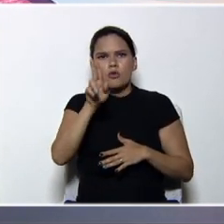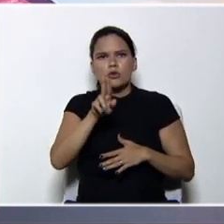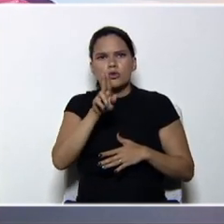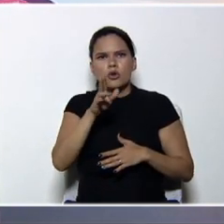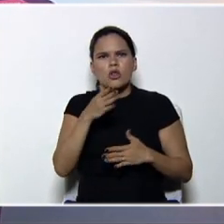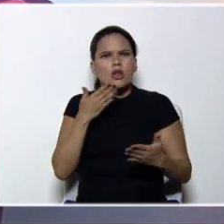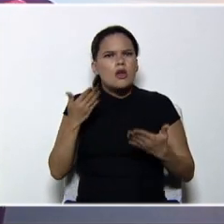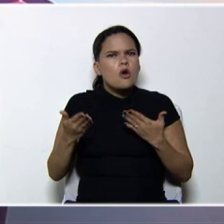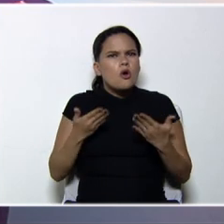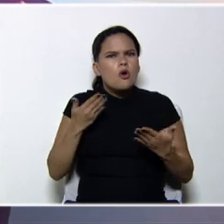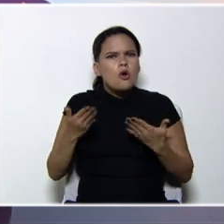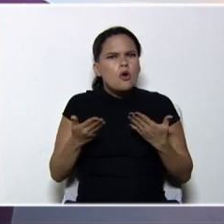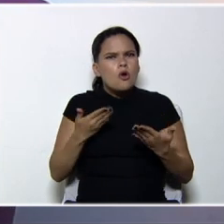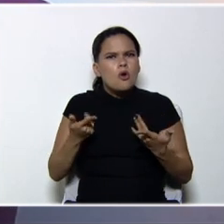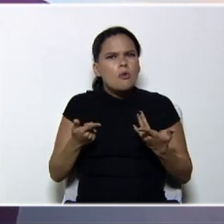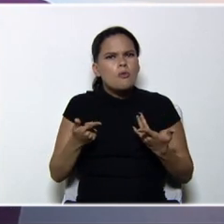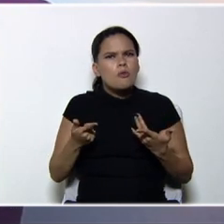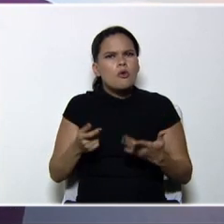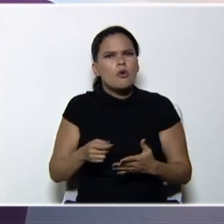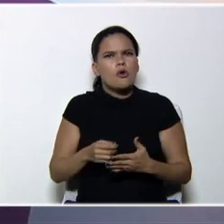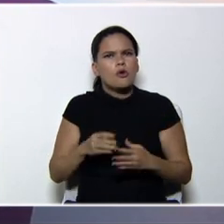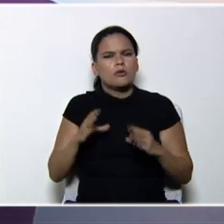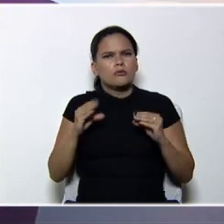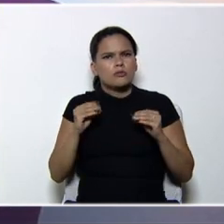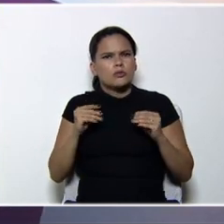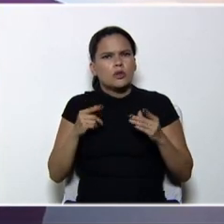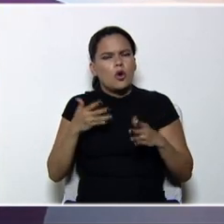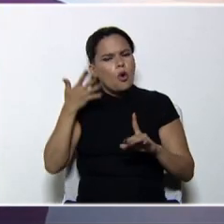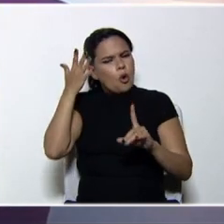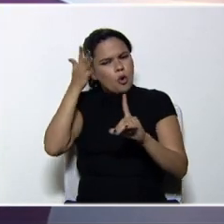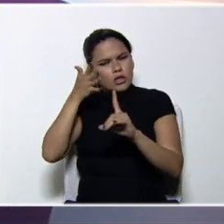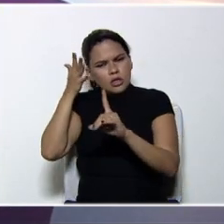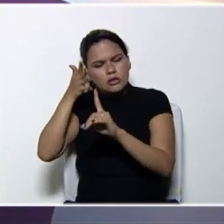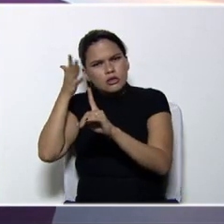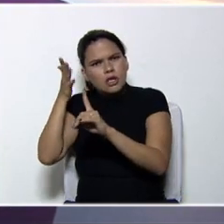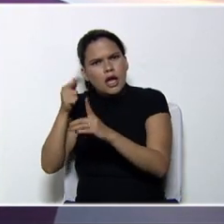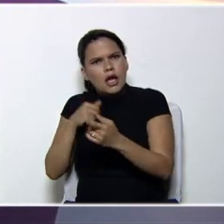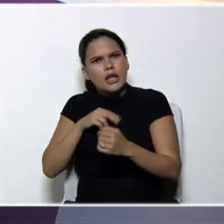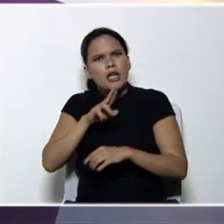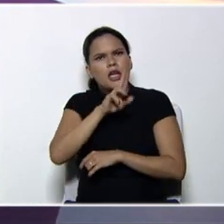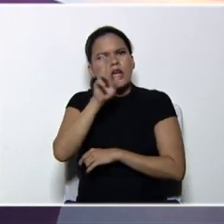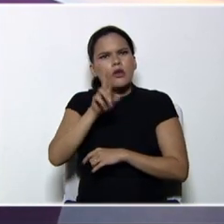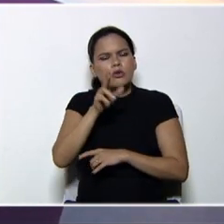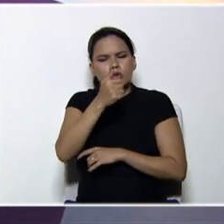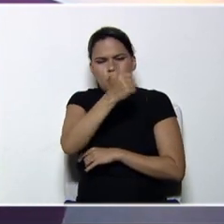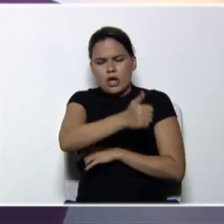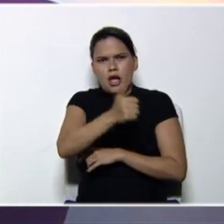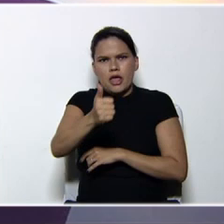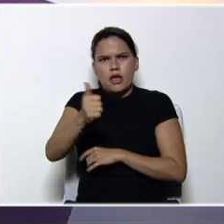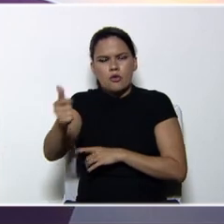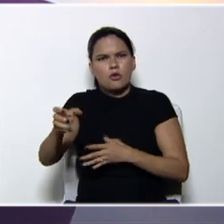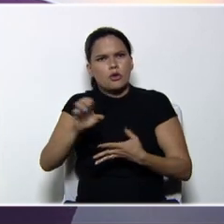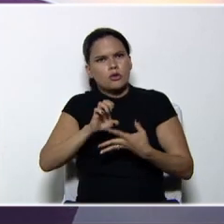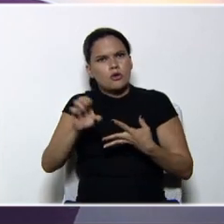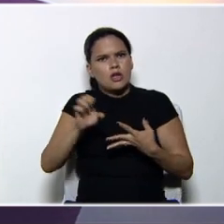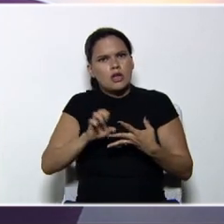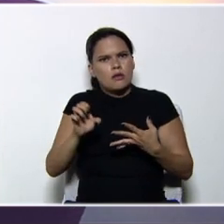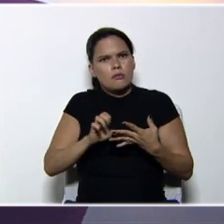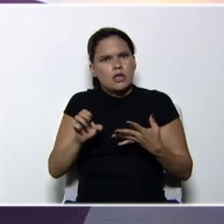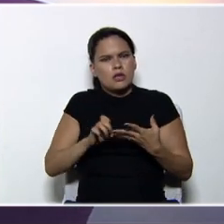cómo controlar, orientar el uso de cada uno de estos elementos, de